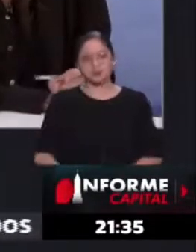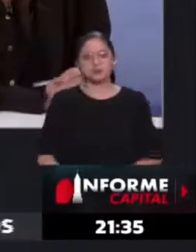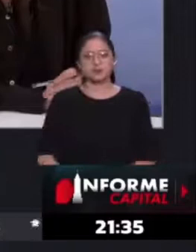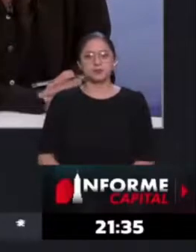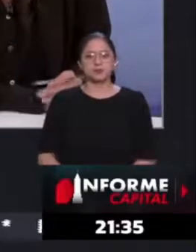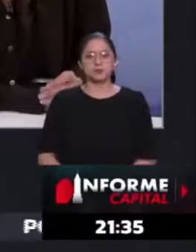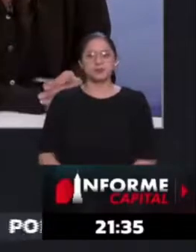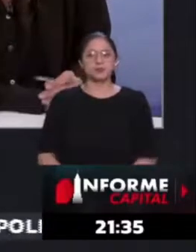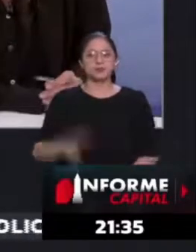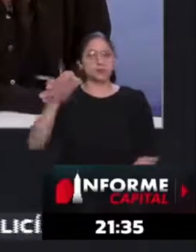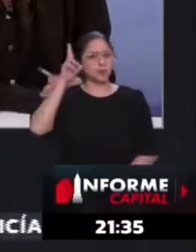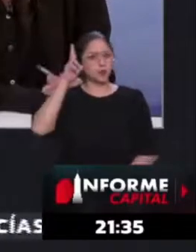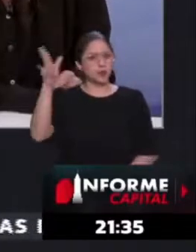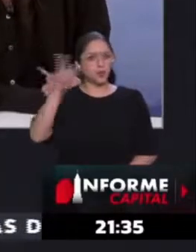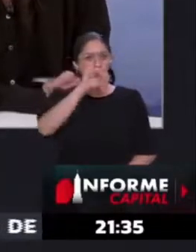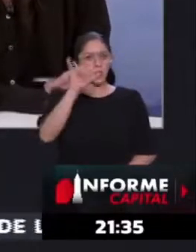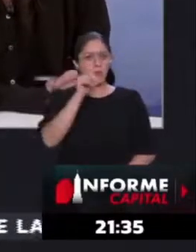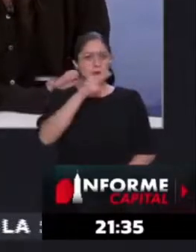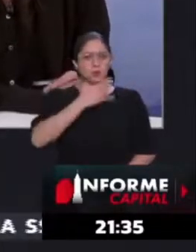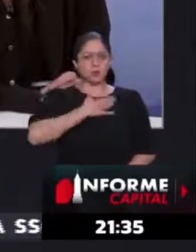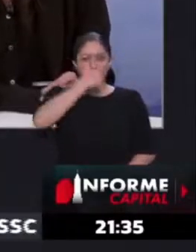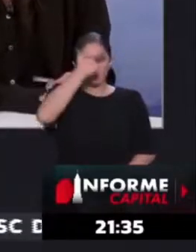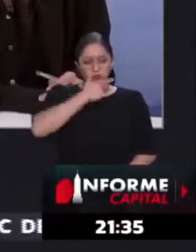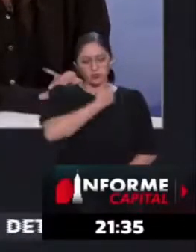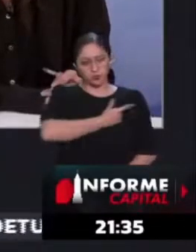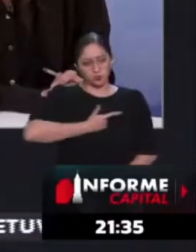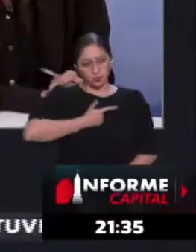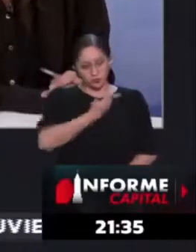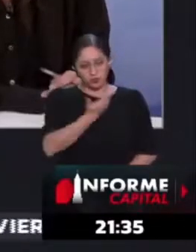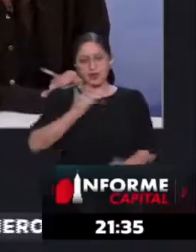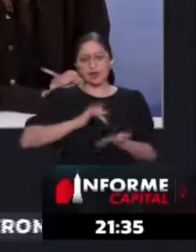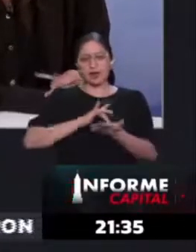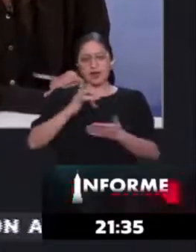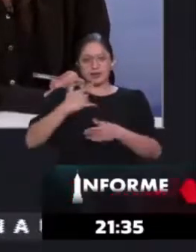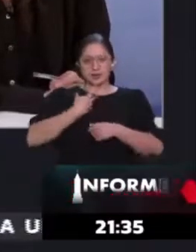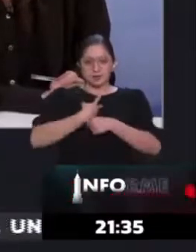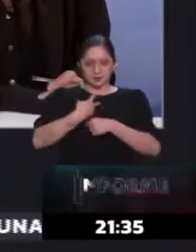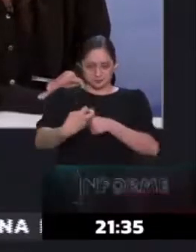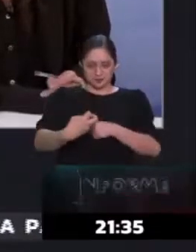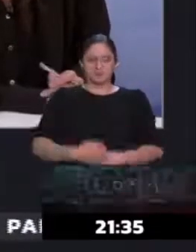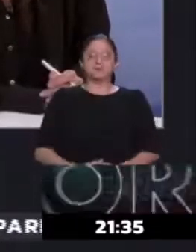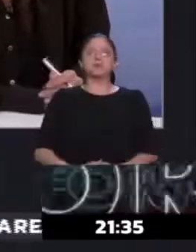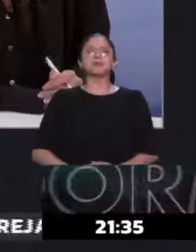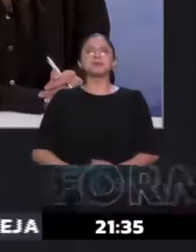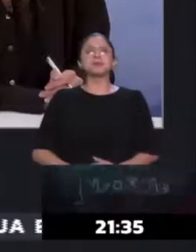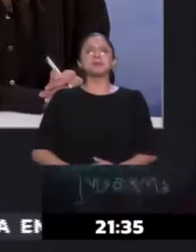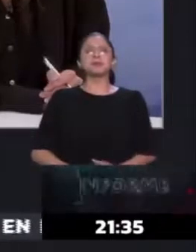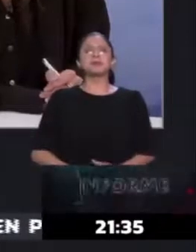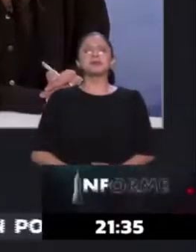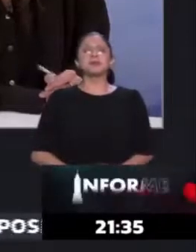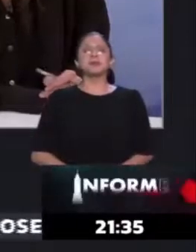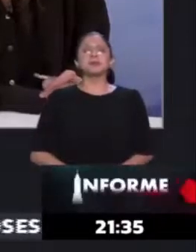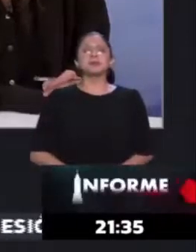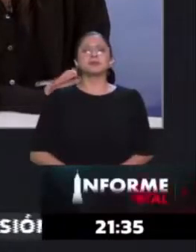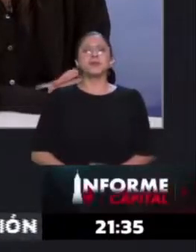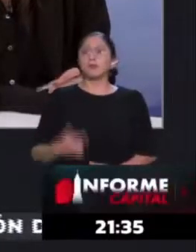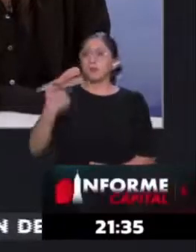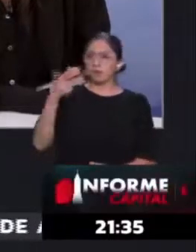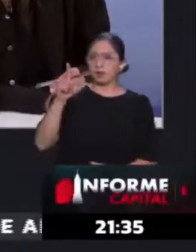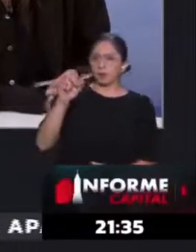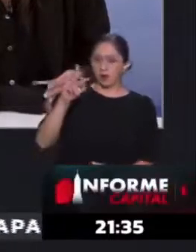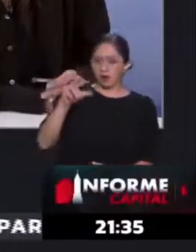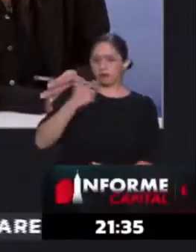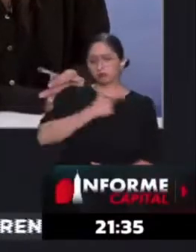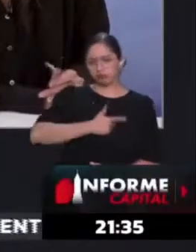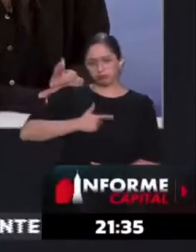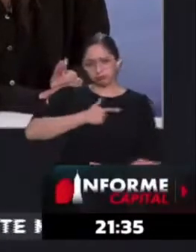buenas noches. Mucho gusto. Gracias por la invitación. Un gusto tenerla, Gloria. Pues sin duda se da un paso